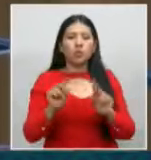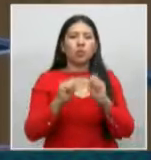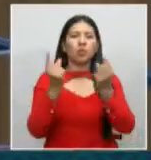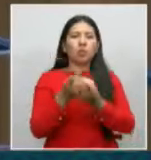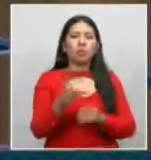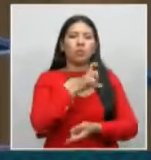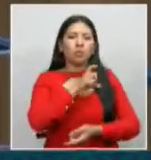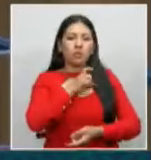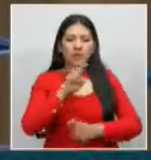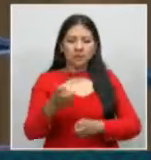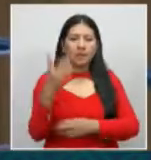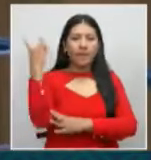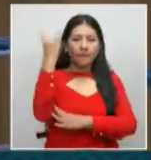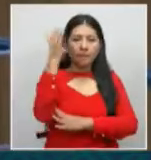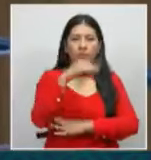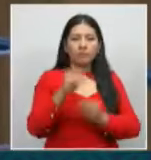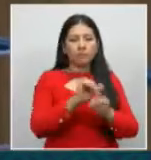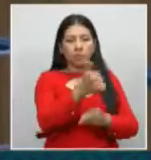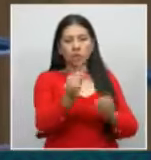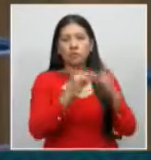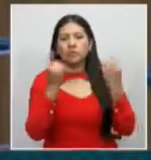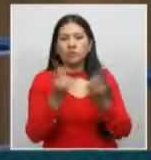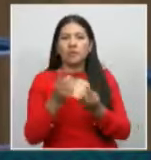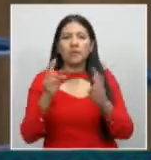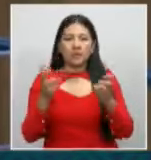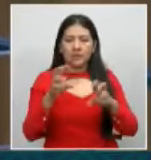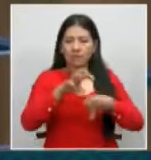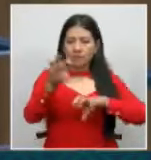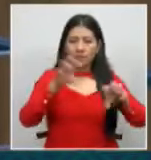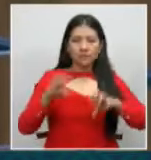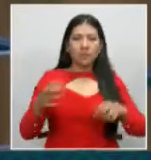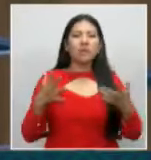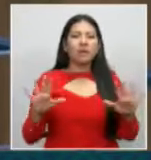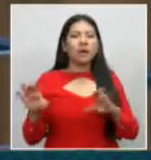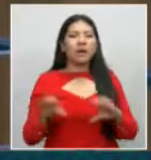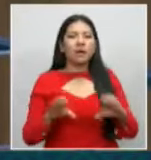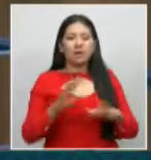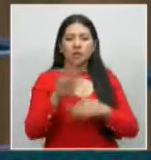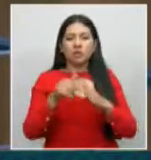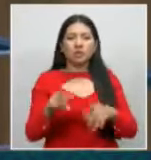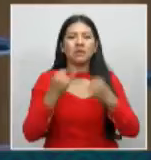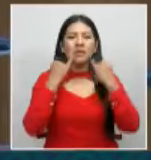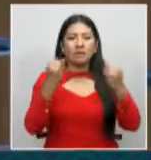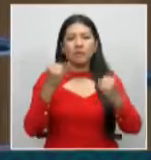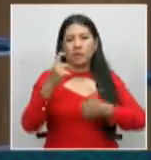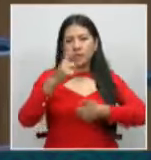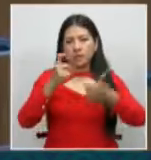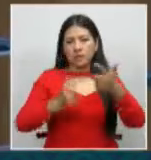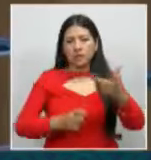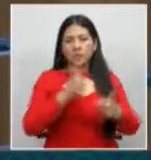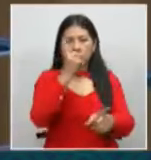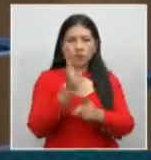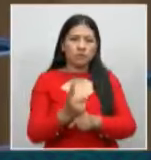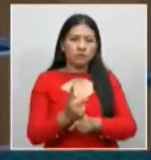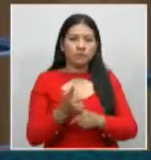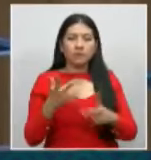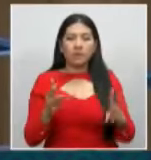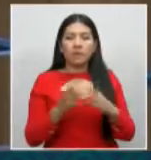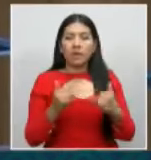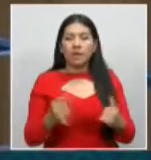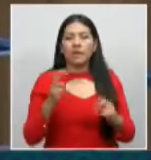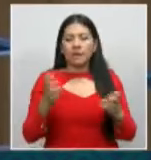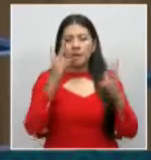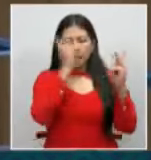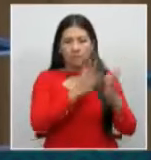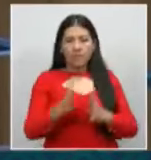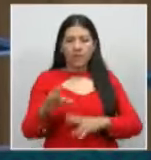Policía Boliviana y otras unidades y divisiones de la Policía Boliviana están realizando los informes correspondientes para poder elaborar el plan de